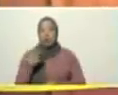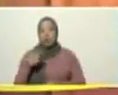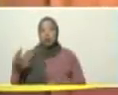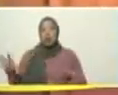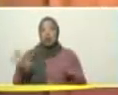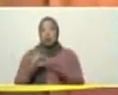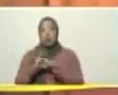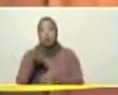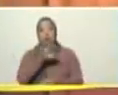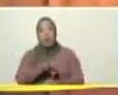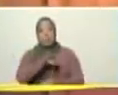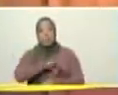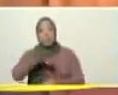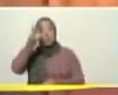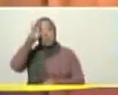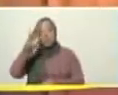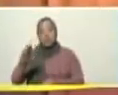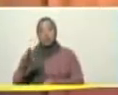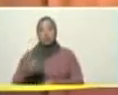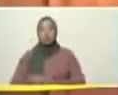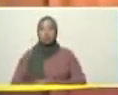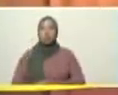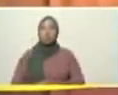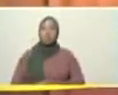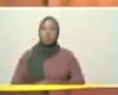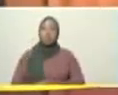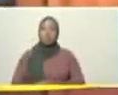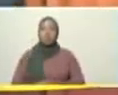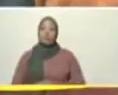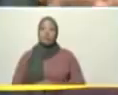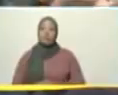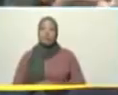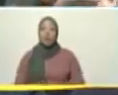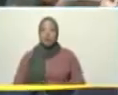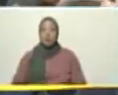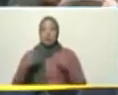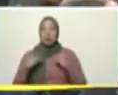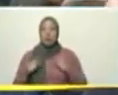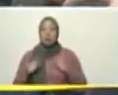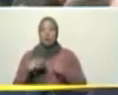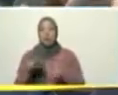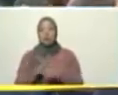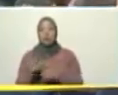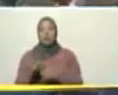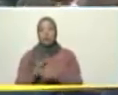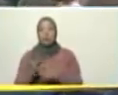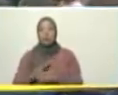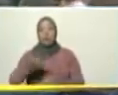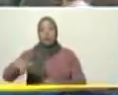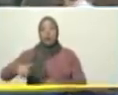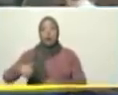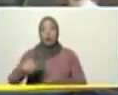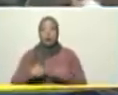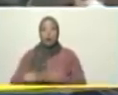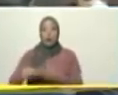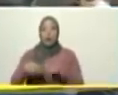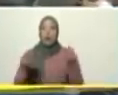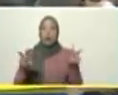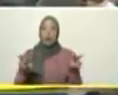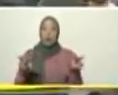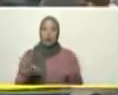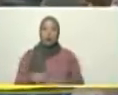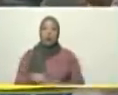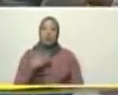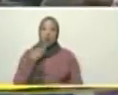Unión Cívico-Militar gloriosa, heroica, asumiendo sus funciones como presidente nuevamente.